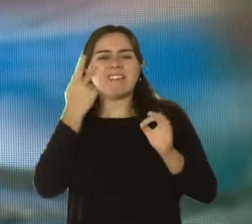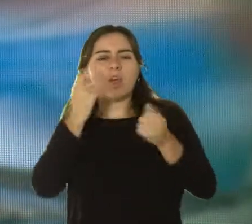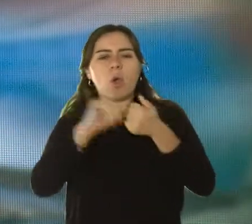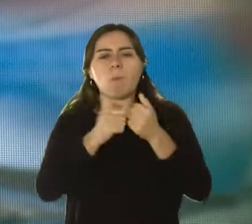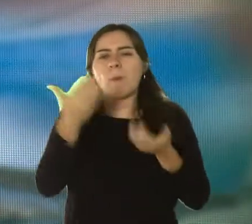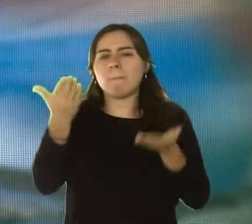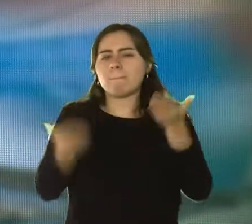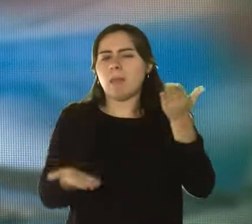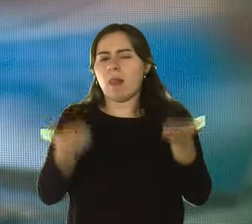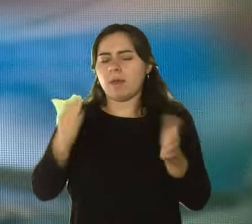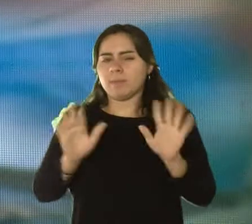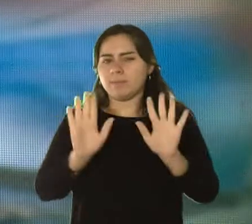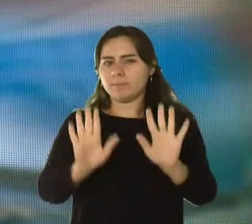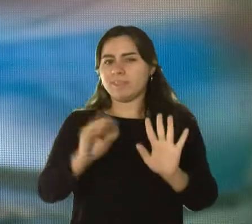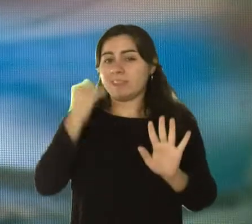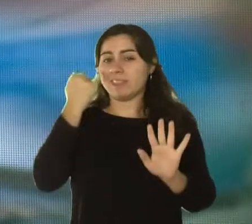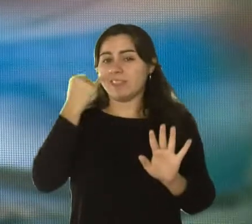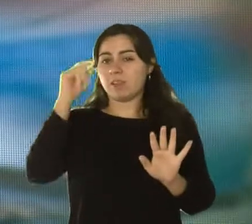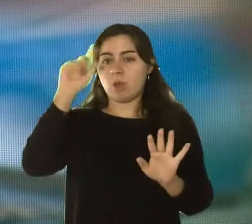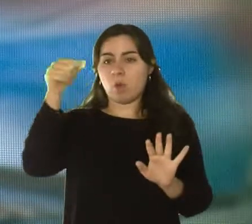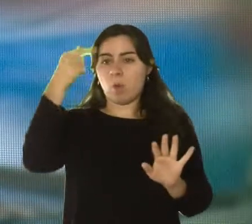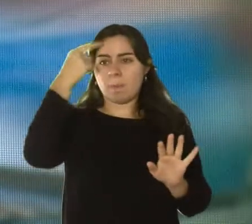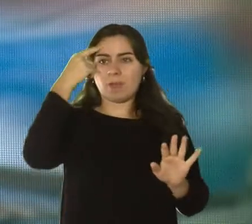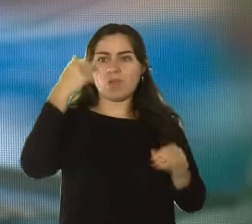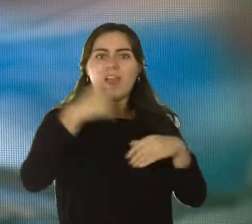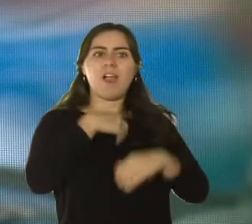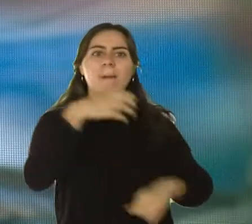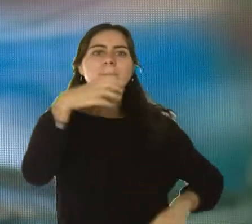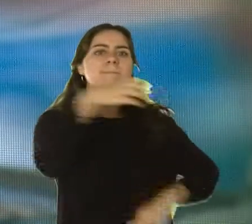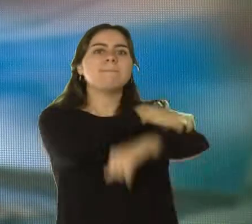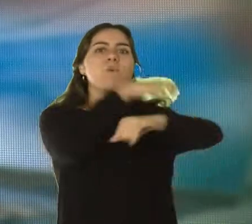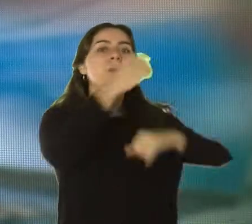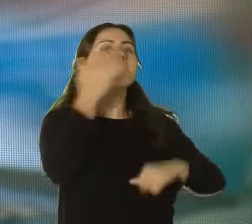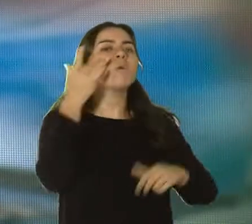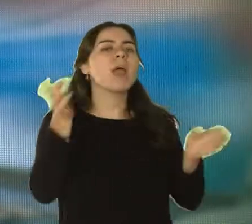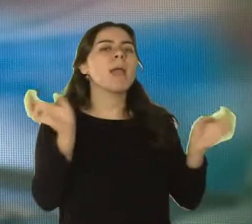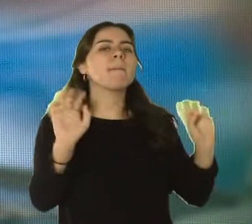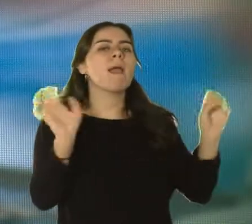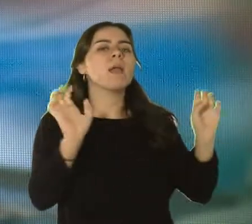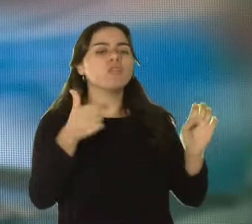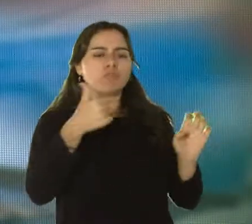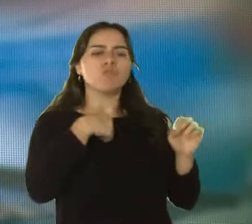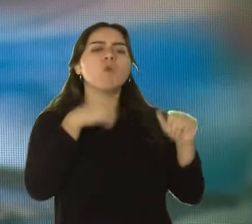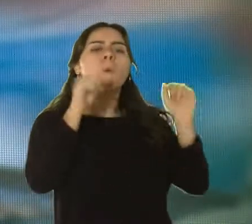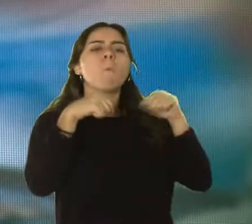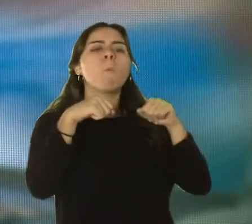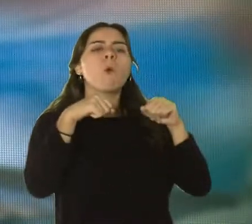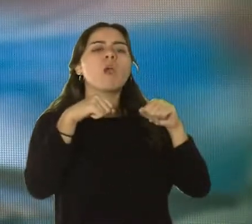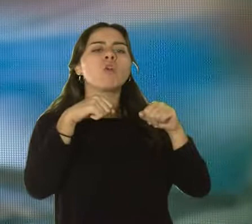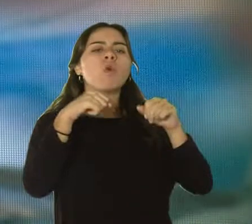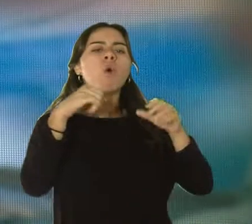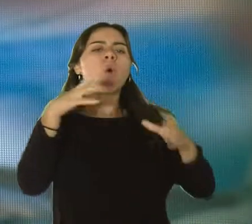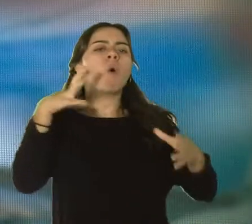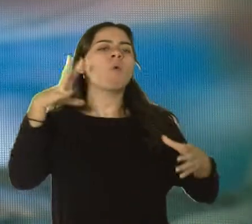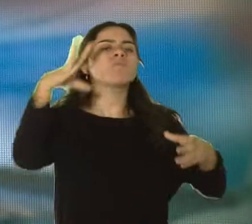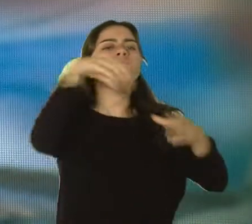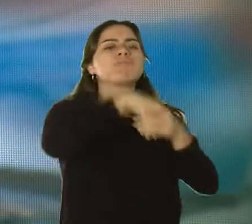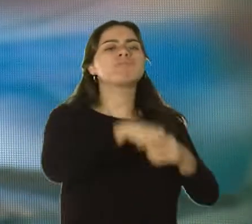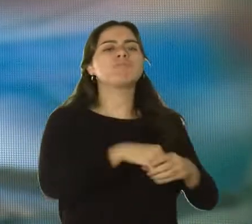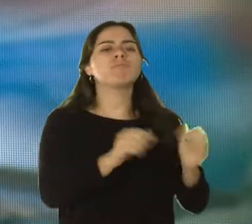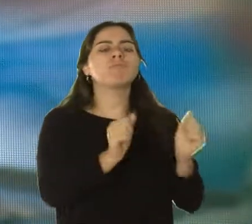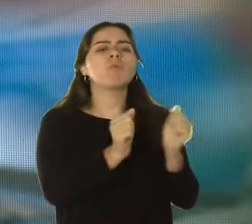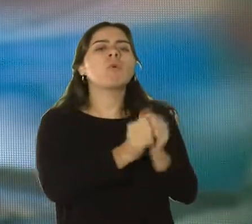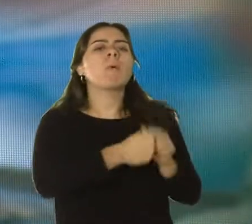de si con este poder regulatorio por emergencia yo puedo entonces legislar y entrometerme en los asuntos. Porque estamos hablando de que tienes que decirle a